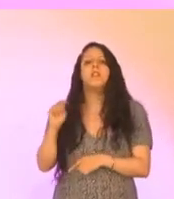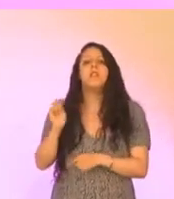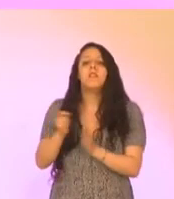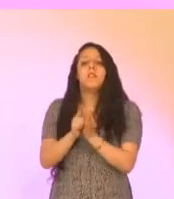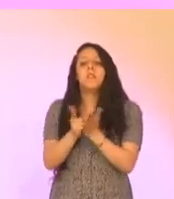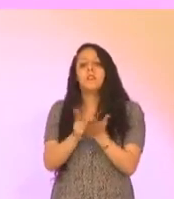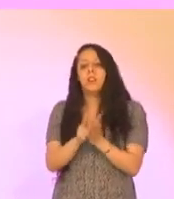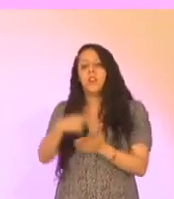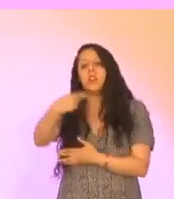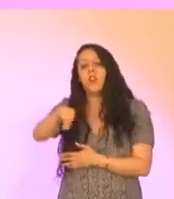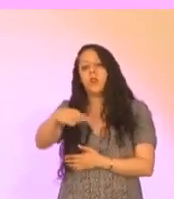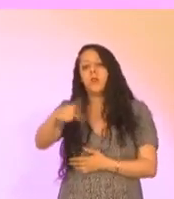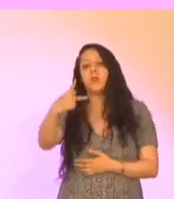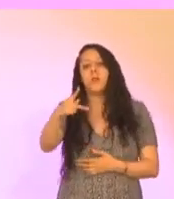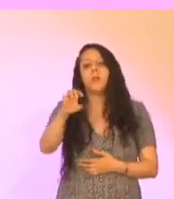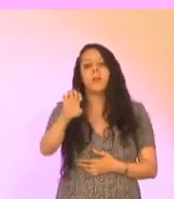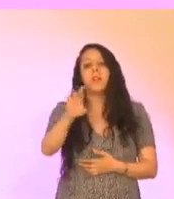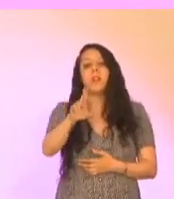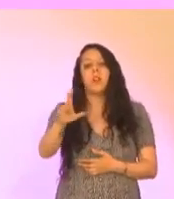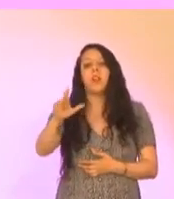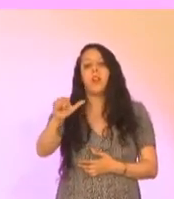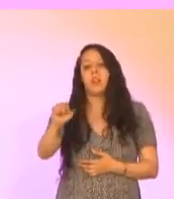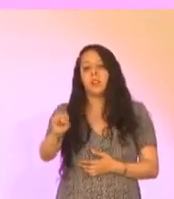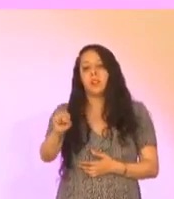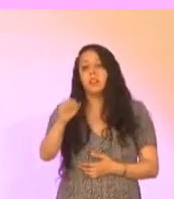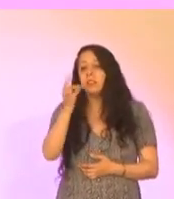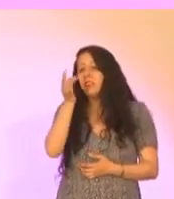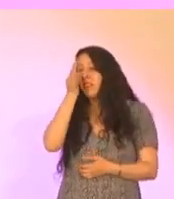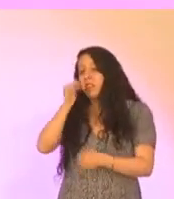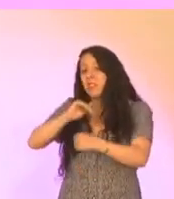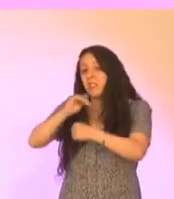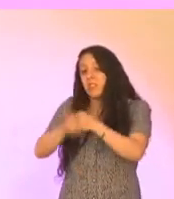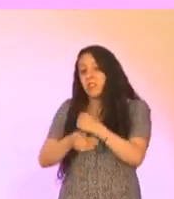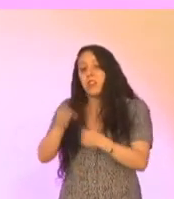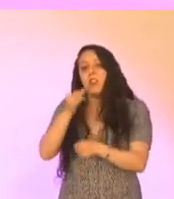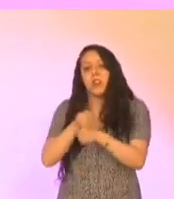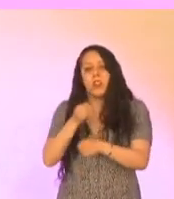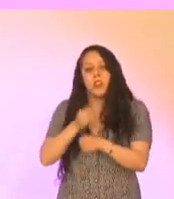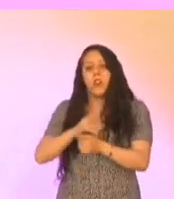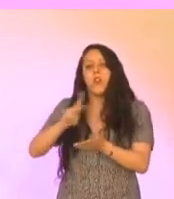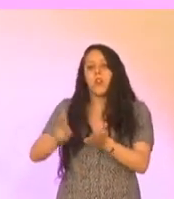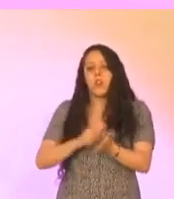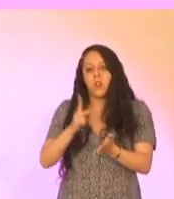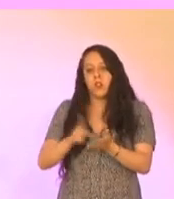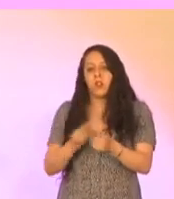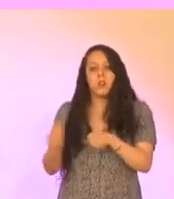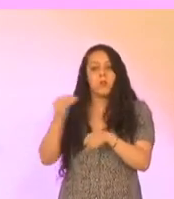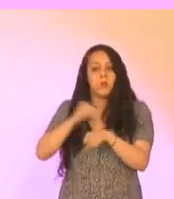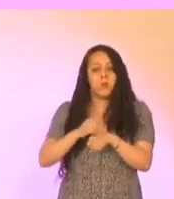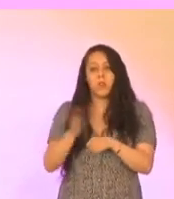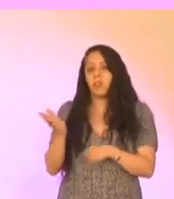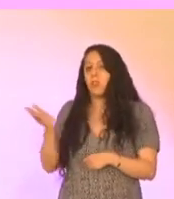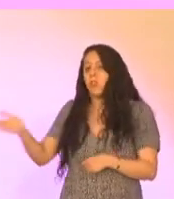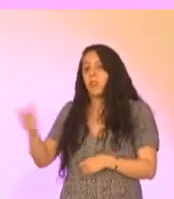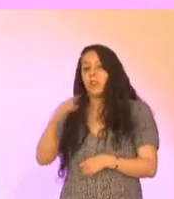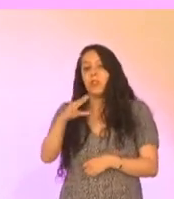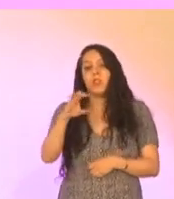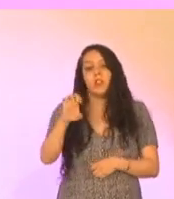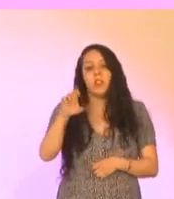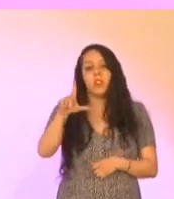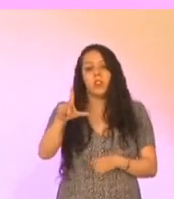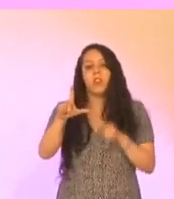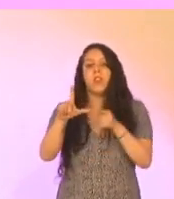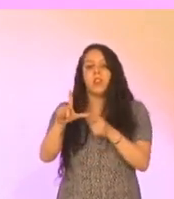y estamos por reeditar estamos muy felices por eso y bueno le pedimos hacer una crónica no y